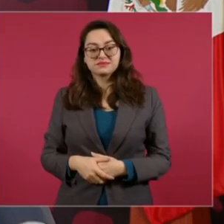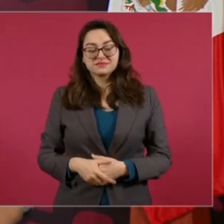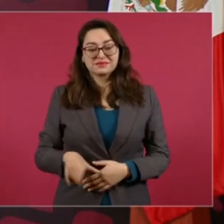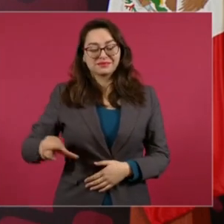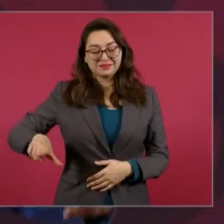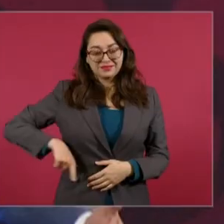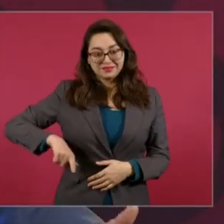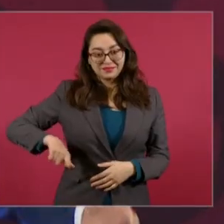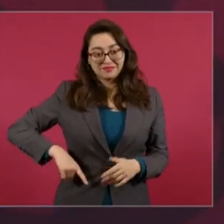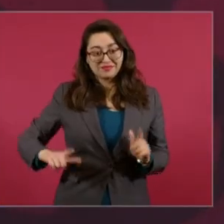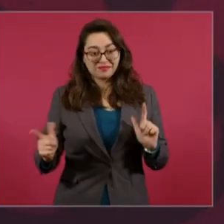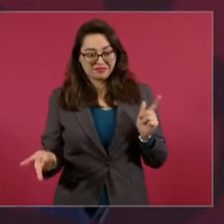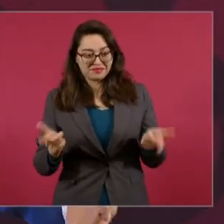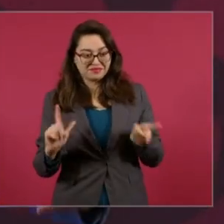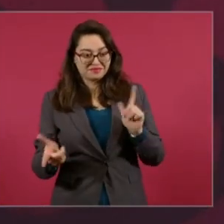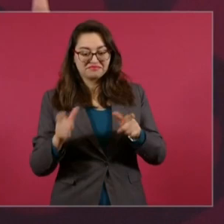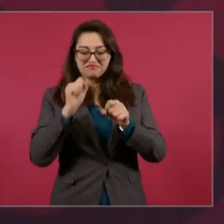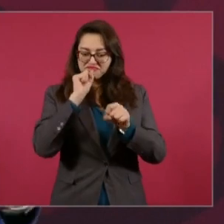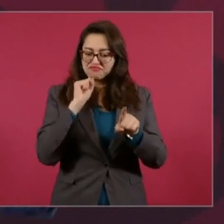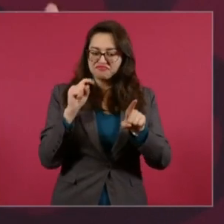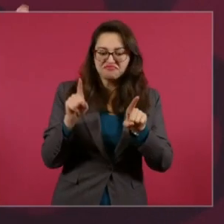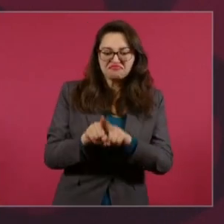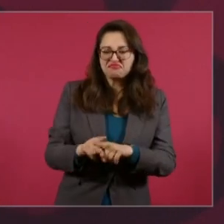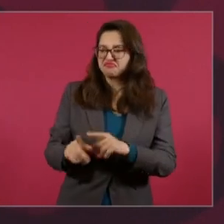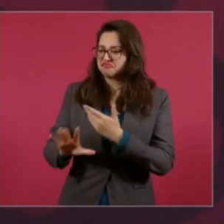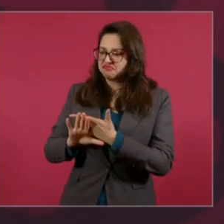También poniendo alambradas